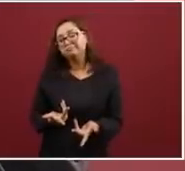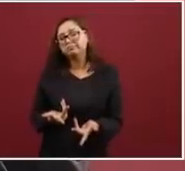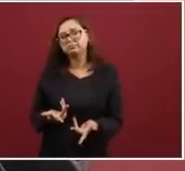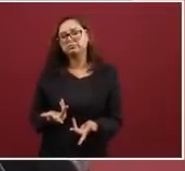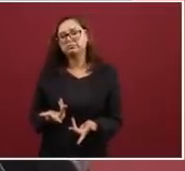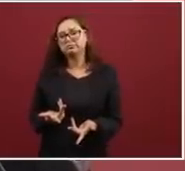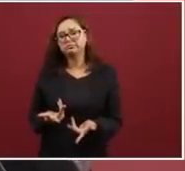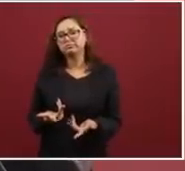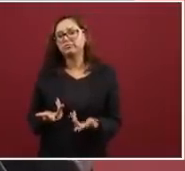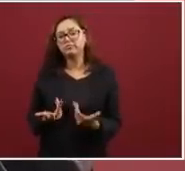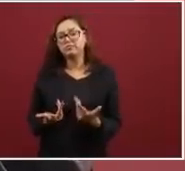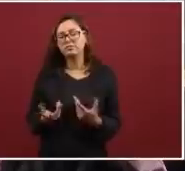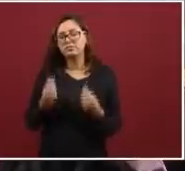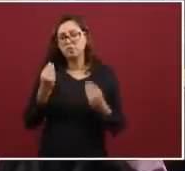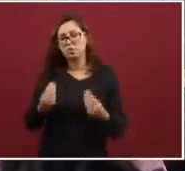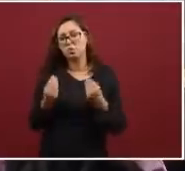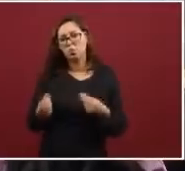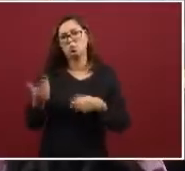engorrosos,